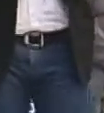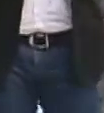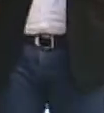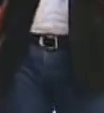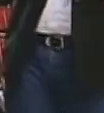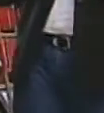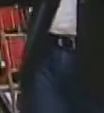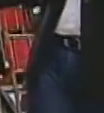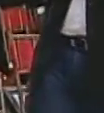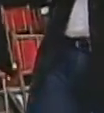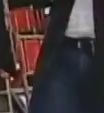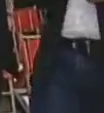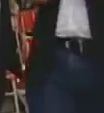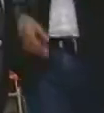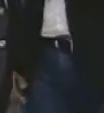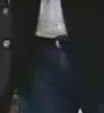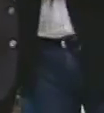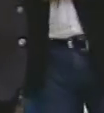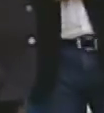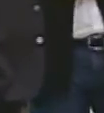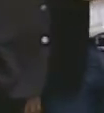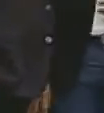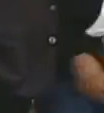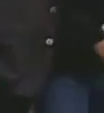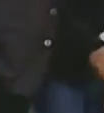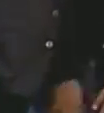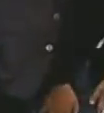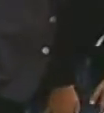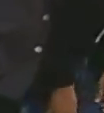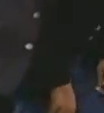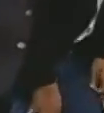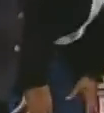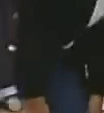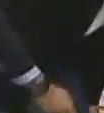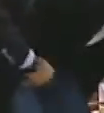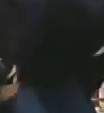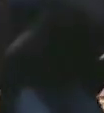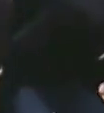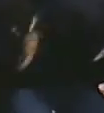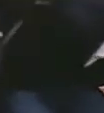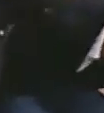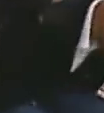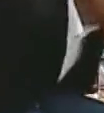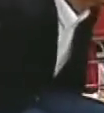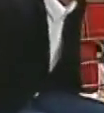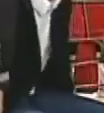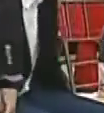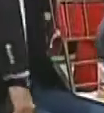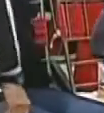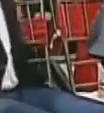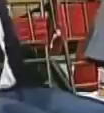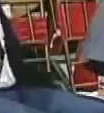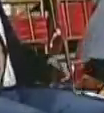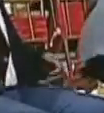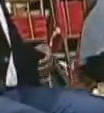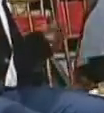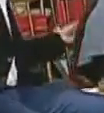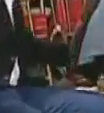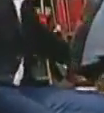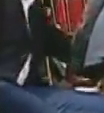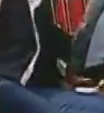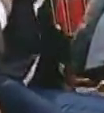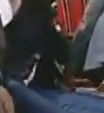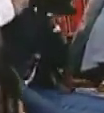es la gran misión Vivienda Venezuela, donde millones de venezolanos han sido beneficiados con estas políticas